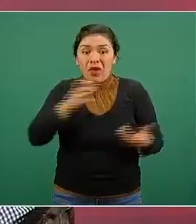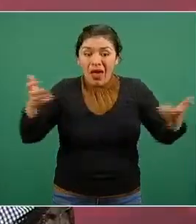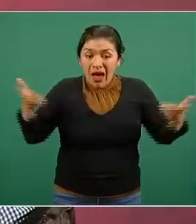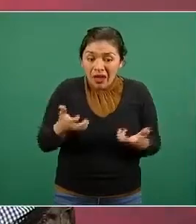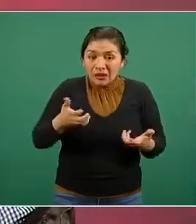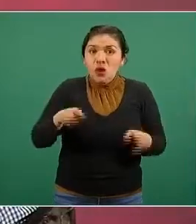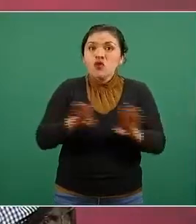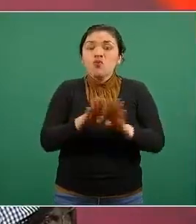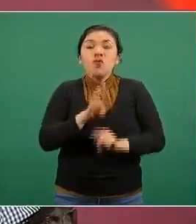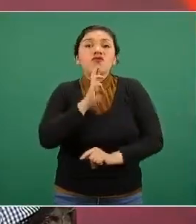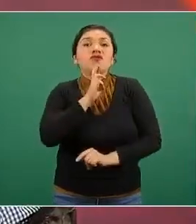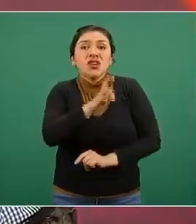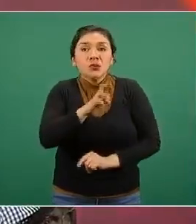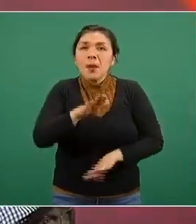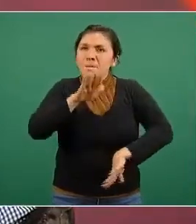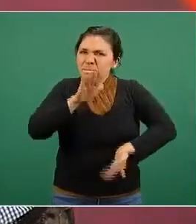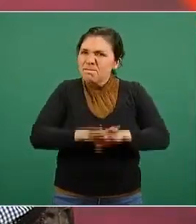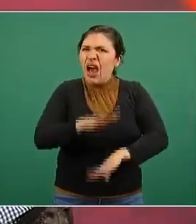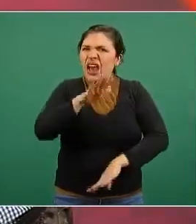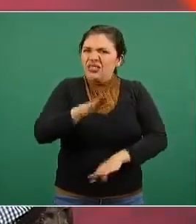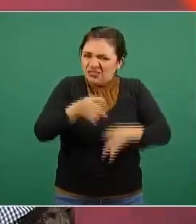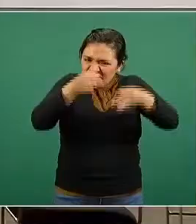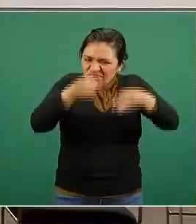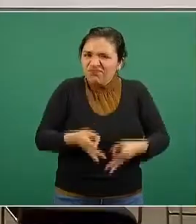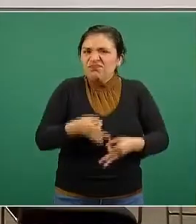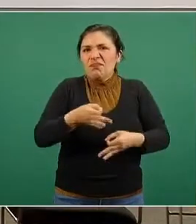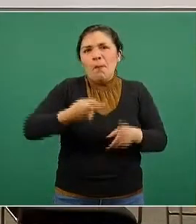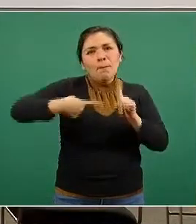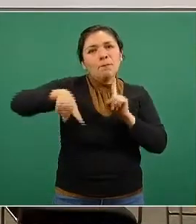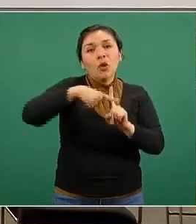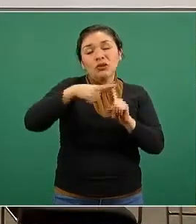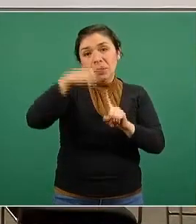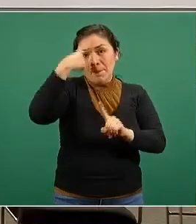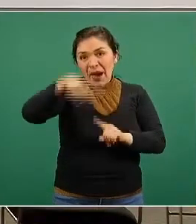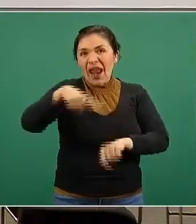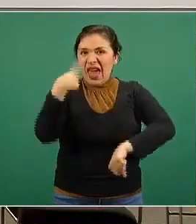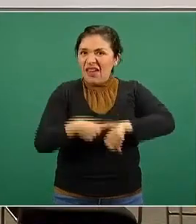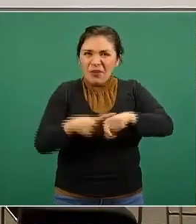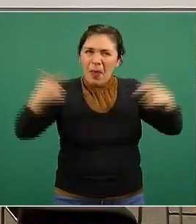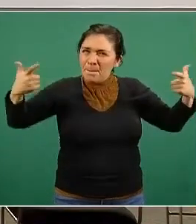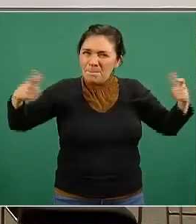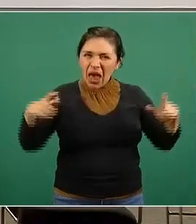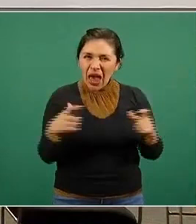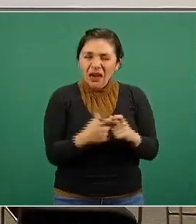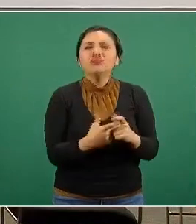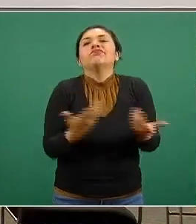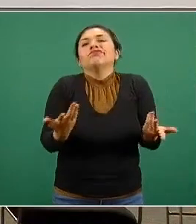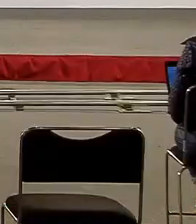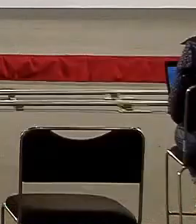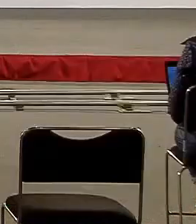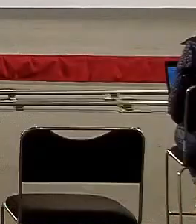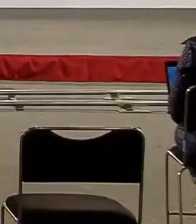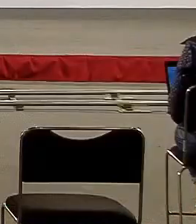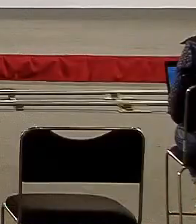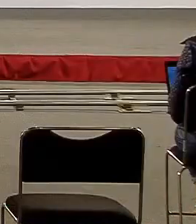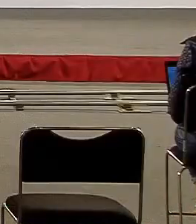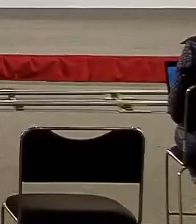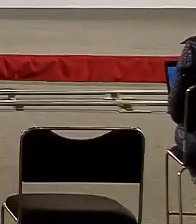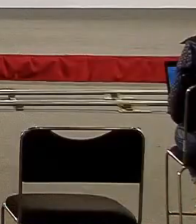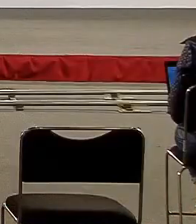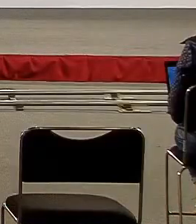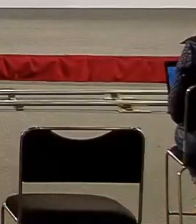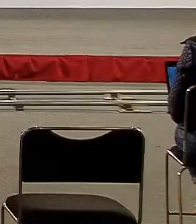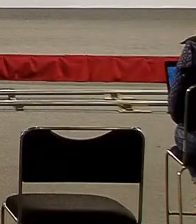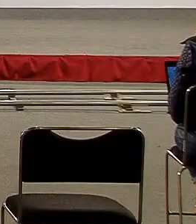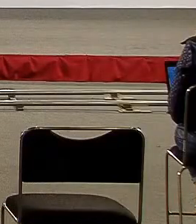una respuesta lo suficientemente favorable para disminuir los contagios, pues depende de que todos nos sumemos. Las